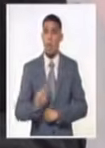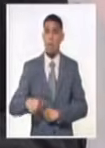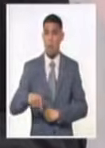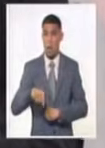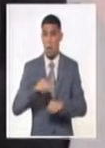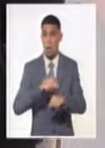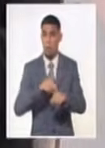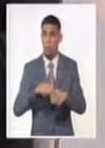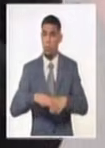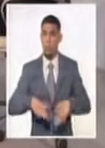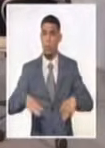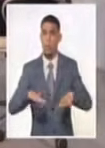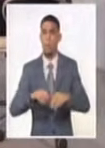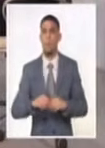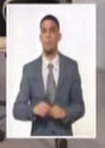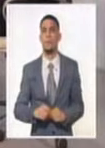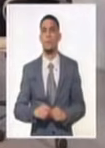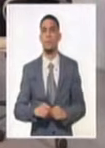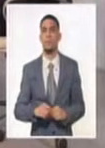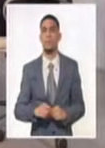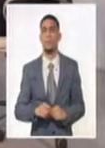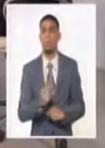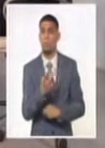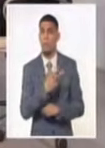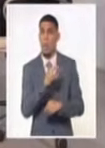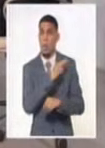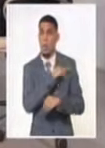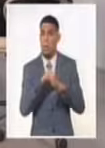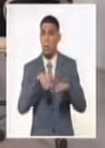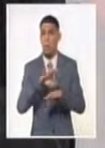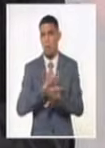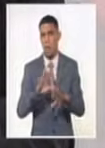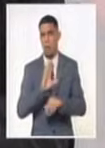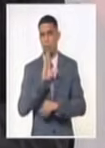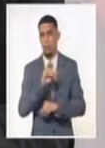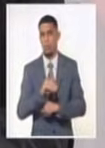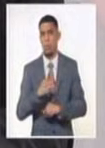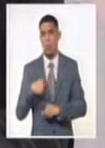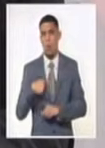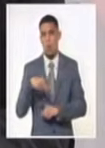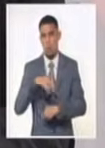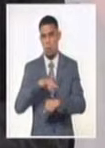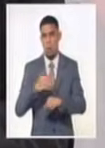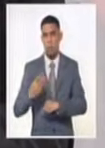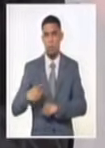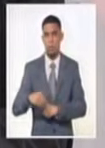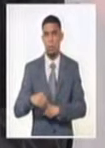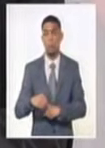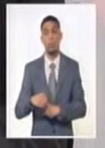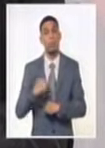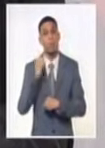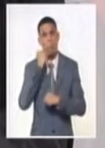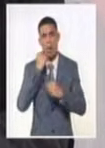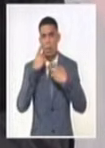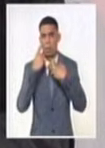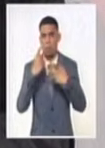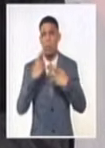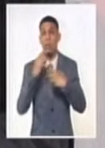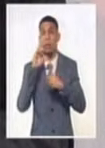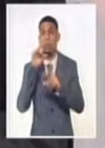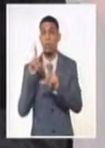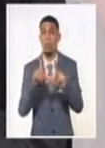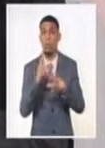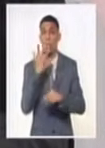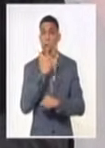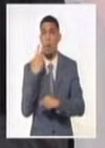espacio. Ya lo han hecho los dos ministros, pero lo quiero reiterar. Todo el reconocimiento del mundo a esos maestros, a esos profesores, por